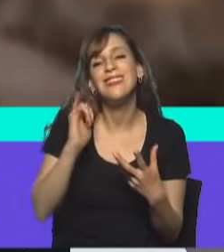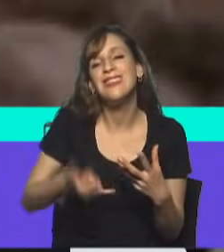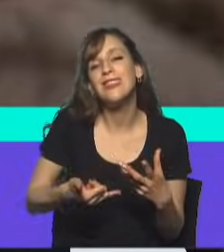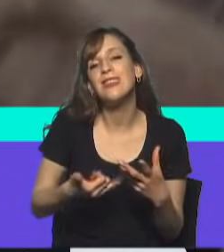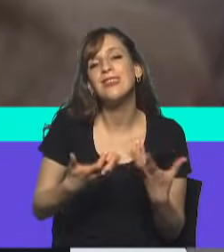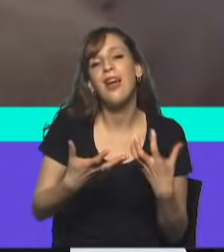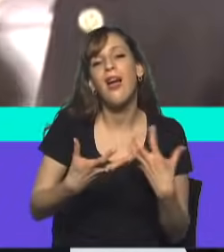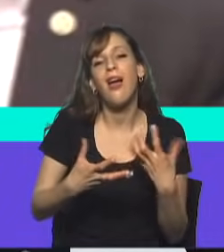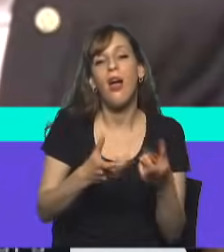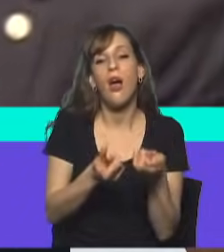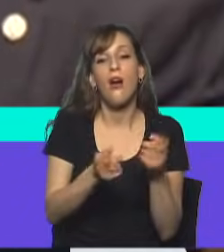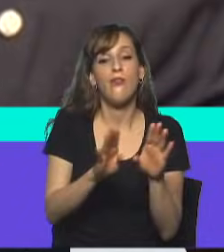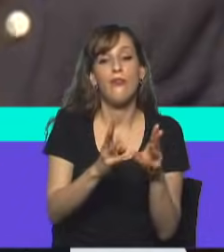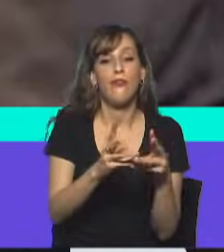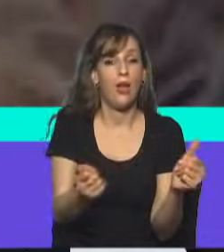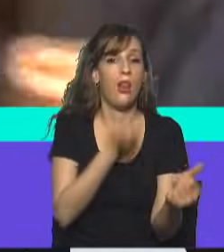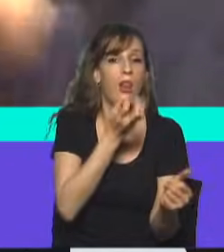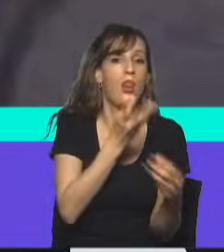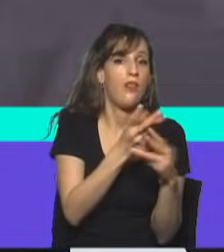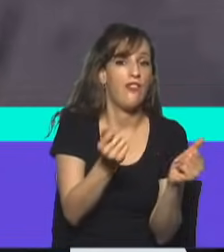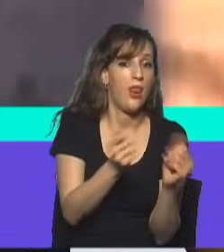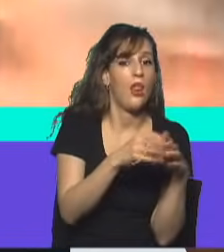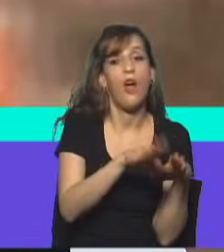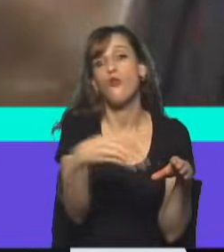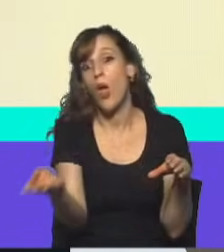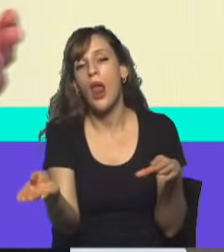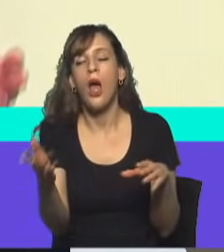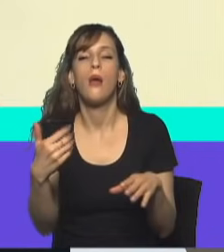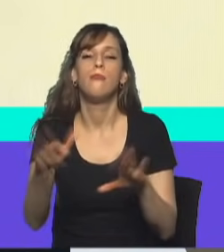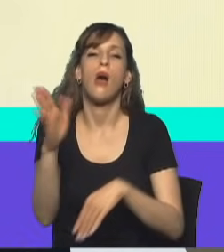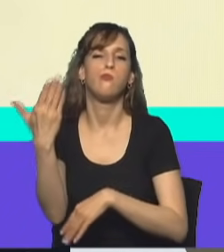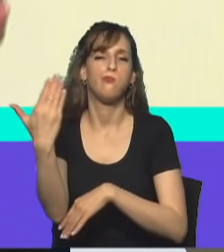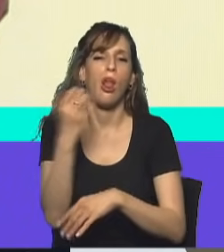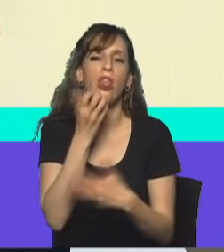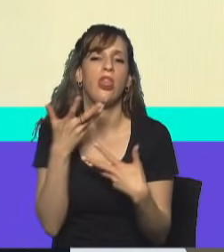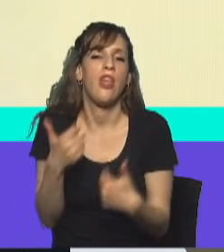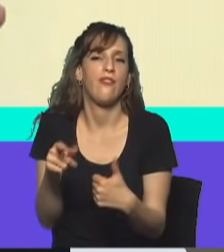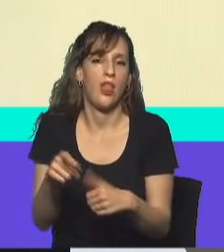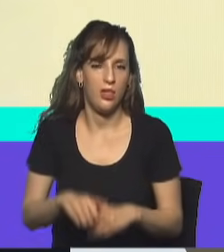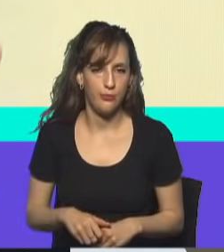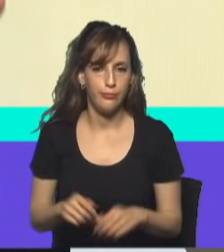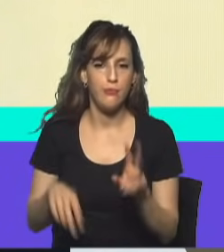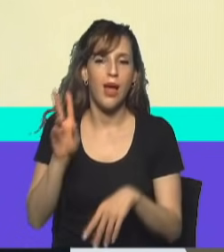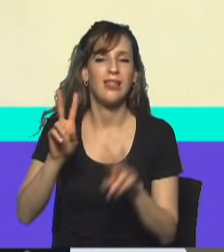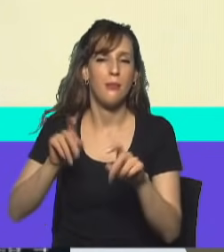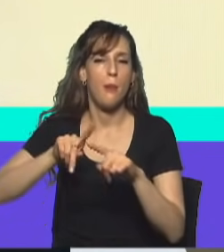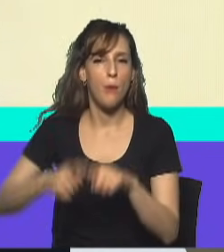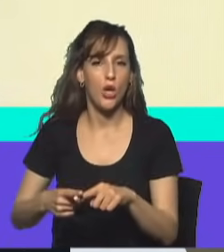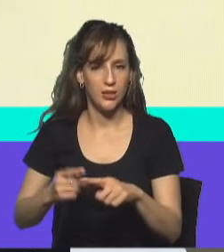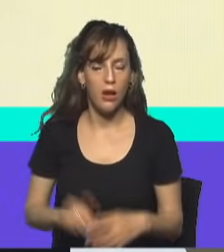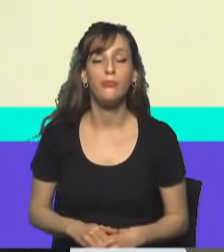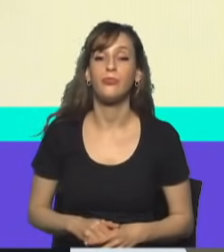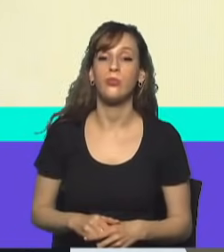defensa respecto de lo que está ocurriendo con el expresidente. Lo concreto, Néstor, que a partir de ahora el magistrado tiene 10 días